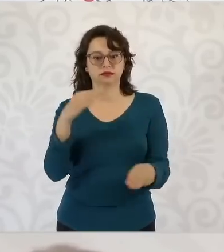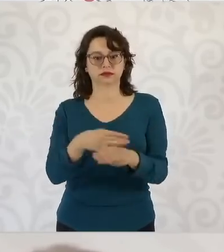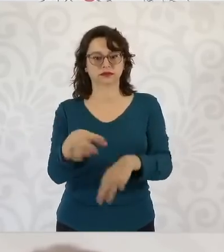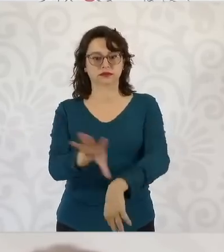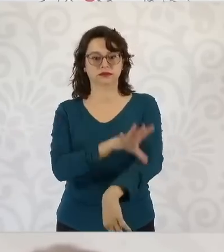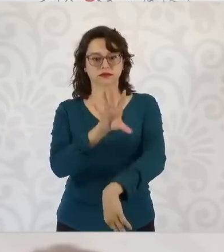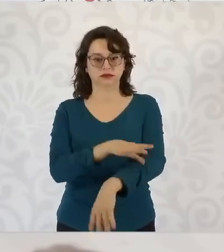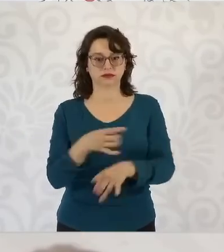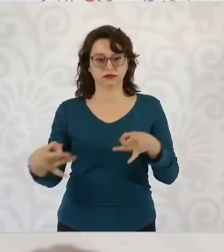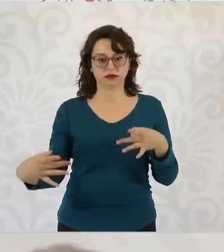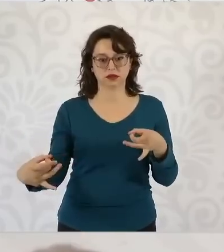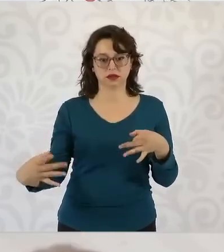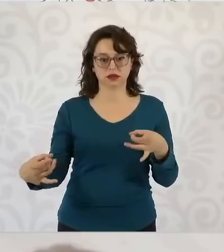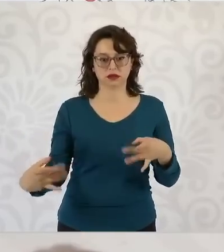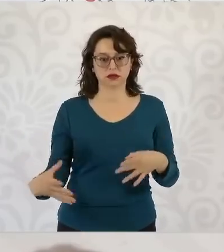electrónica y semiconductores,